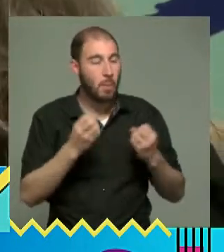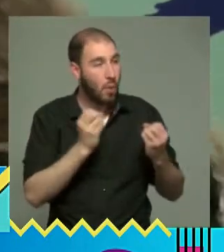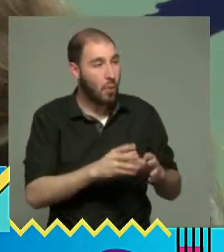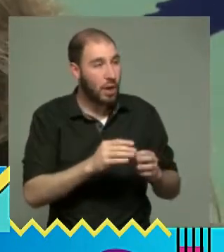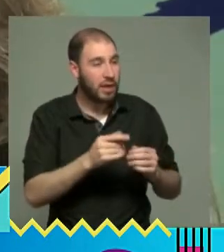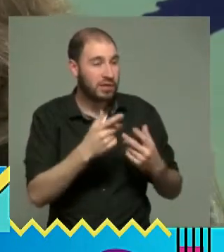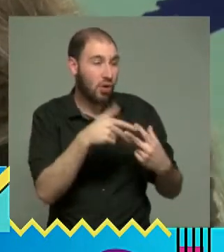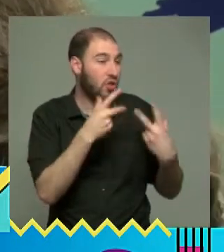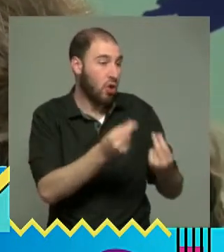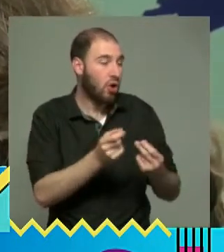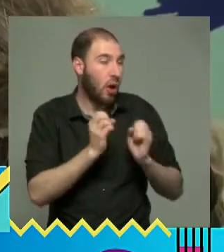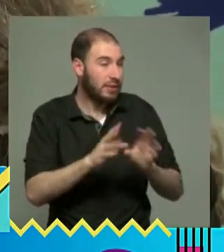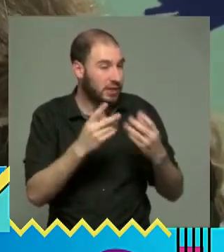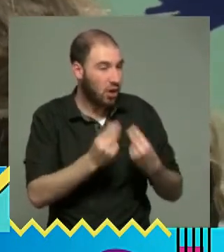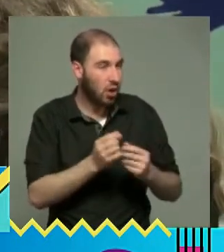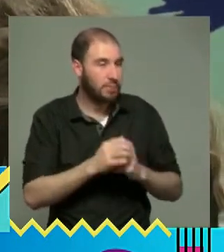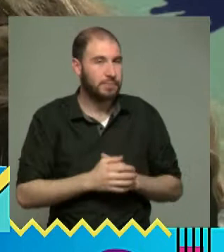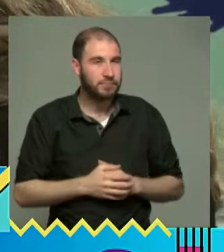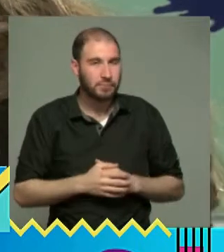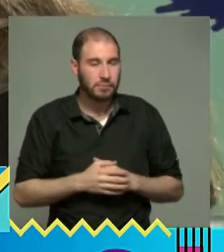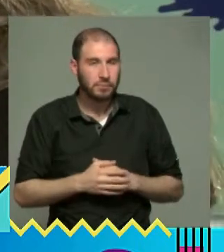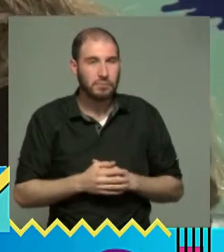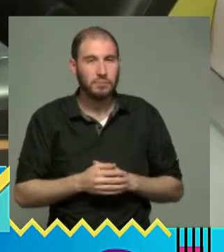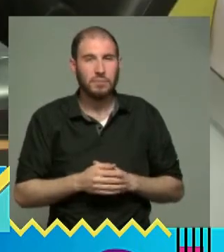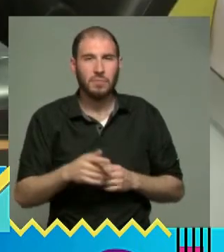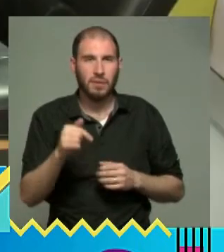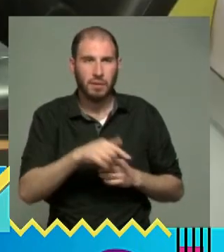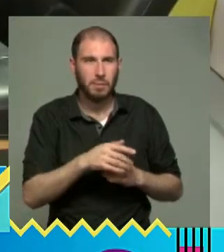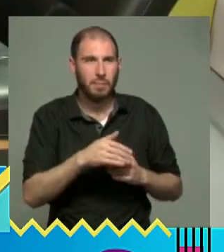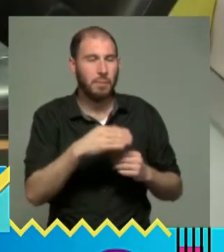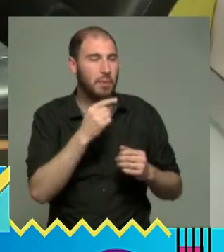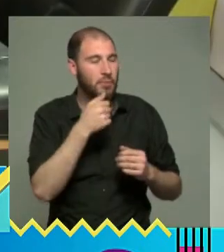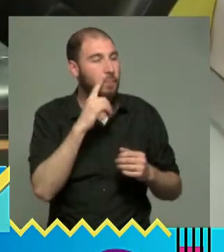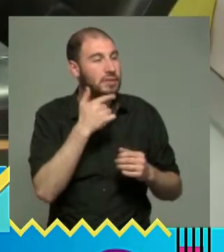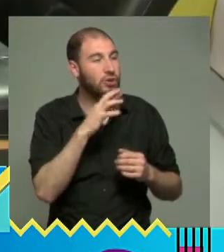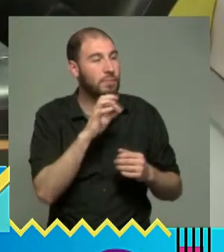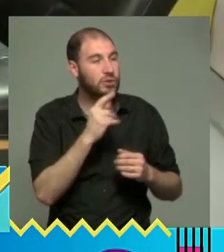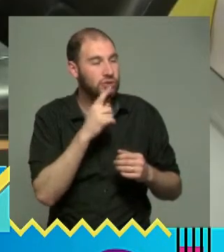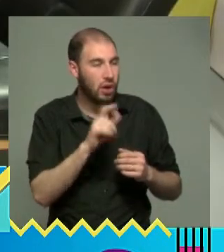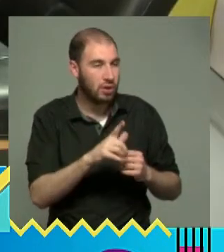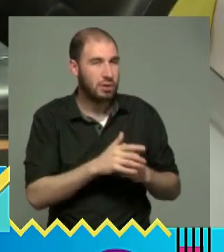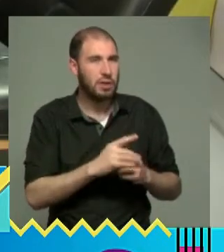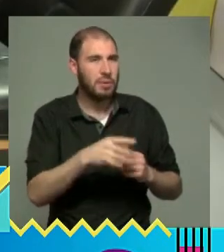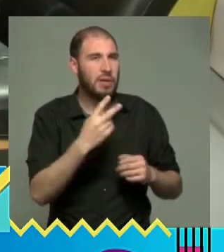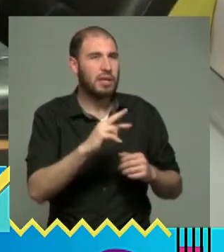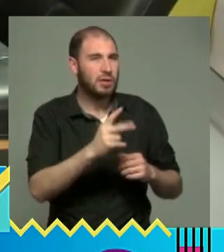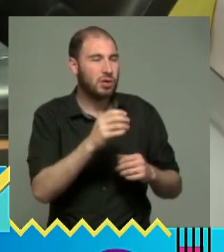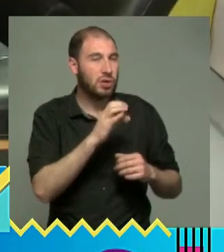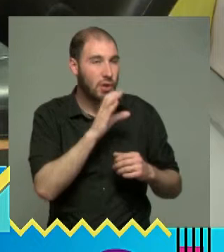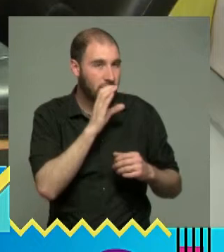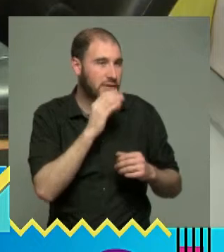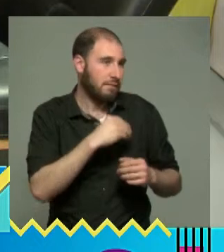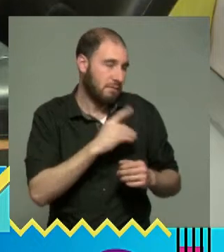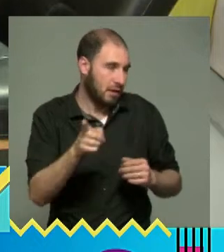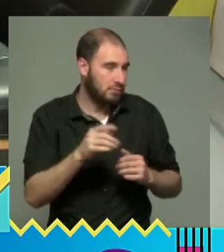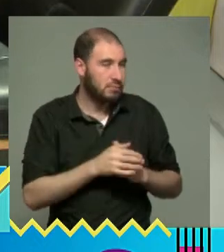no de se tener hijos? nieguen a esa implementación de la No se lo legislación. raspan si utilizamos misoprostol, primero. Por ejemplo, y claro. segundo, Bueno. vos recién confesaste que eras de una fe